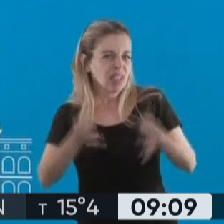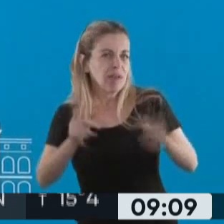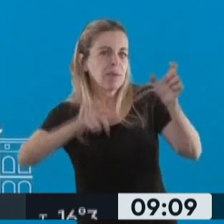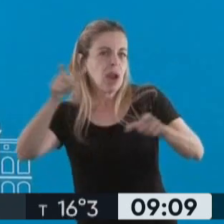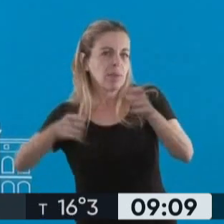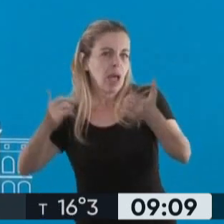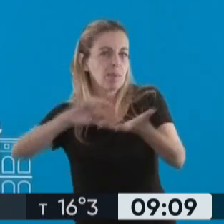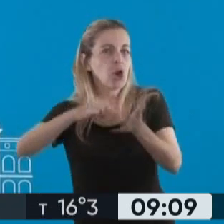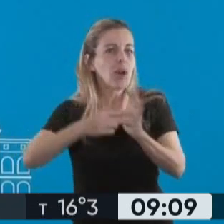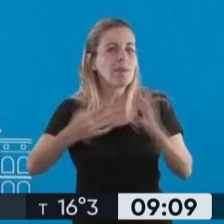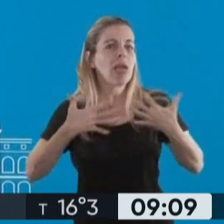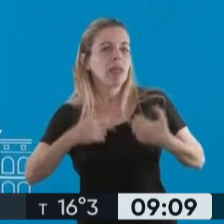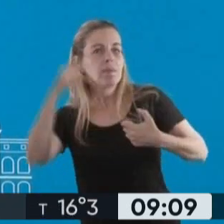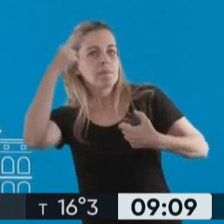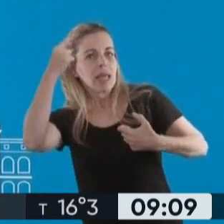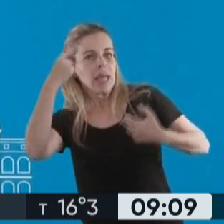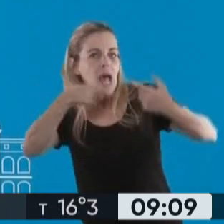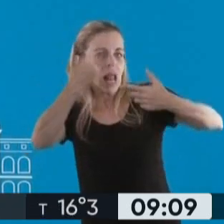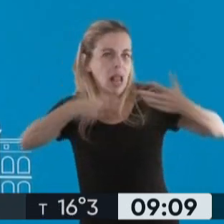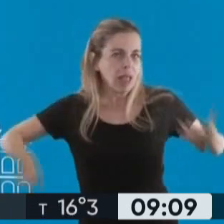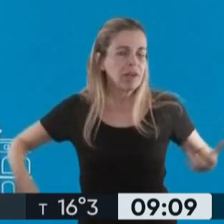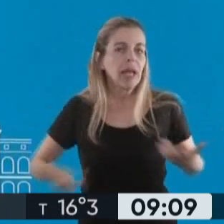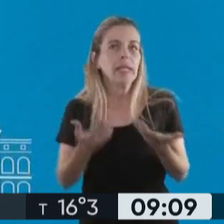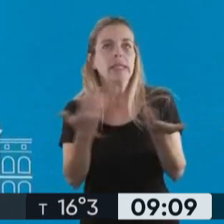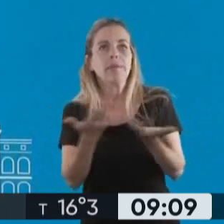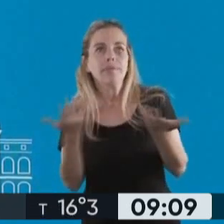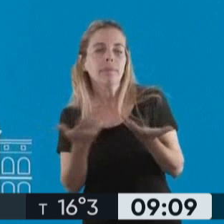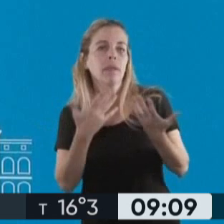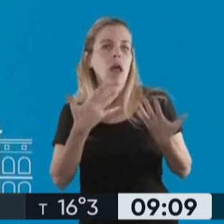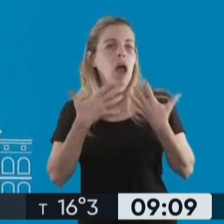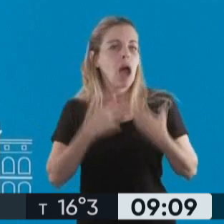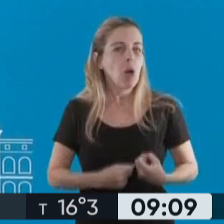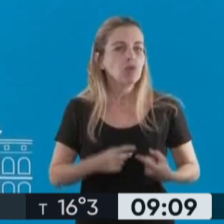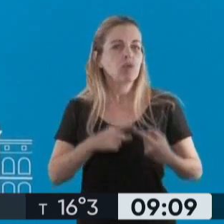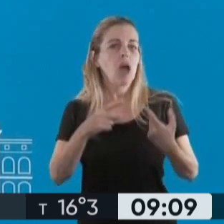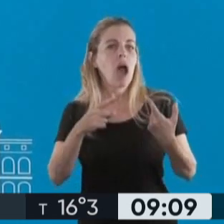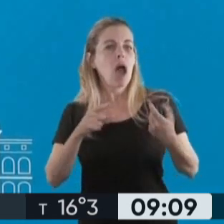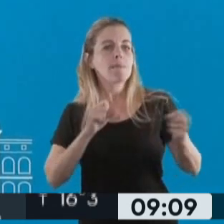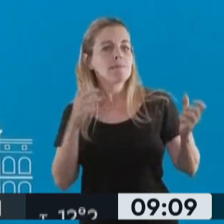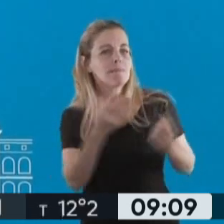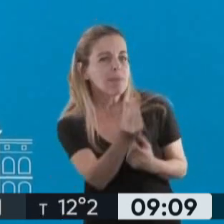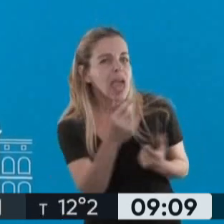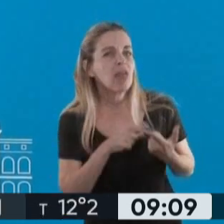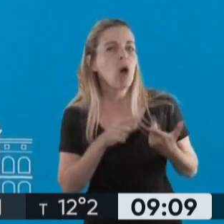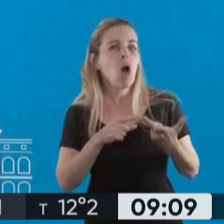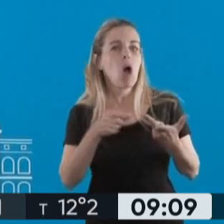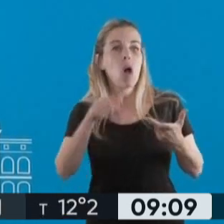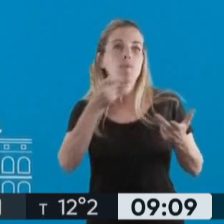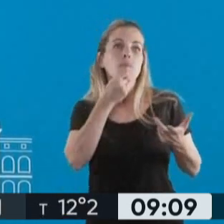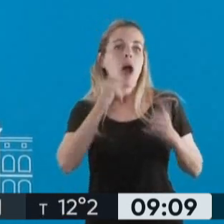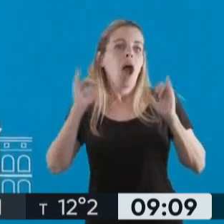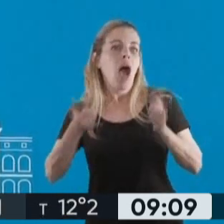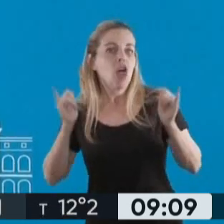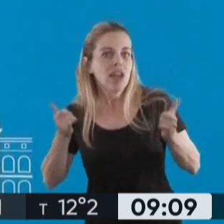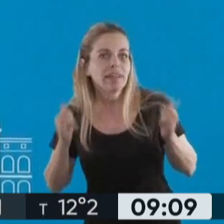situación de salud mental en diferentes órdenes, tanto de desánimo como de fobias, como de depresiones, como de los jóvenes que tuvieron que